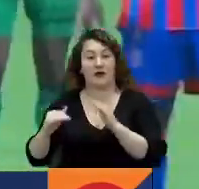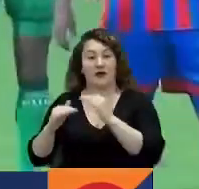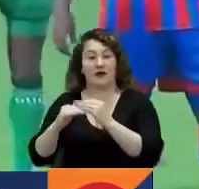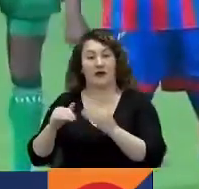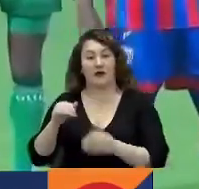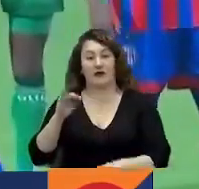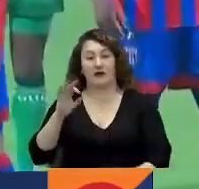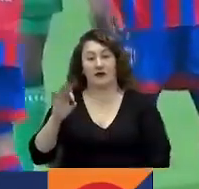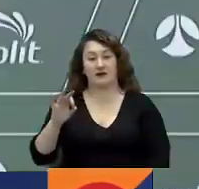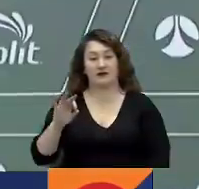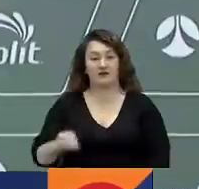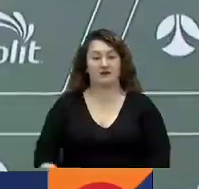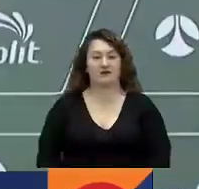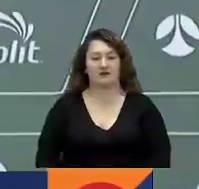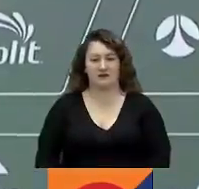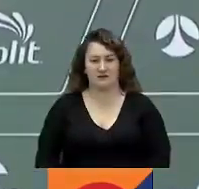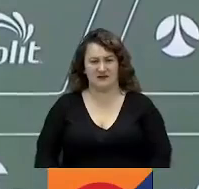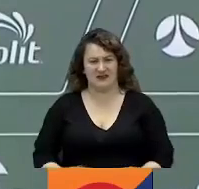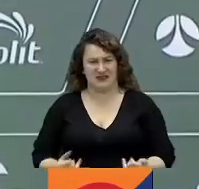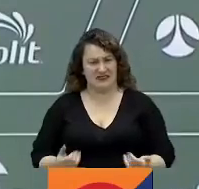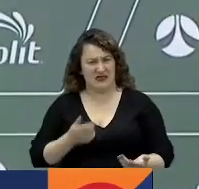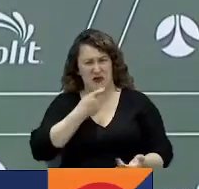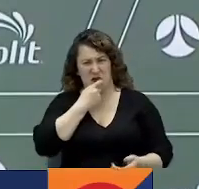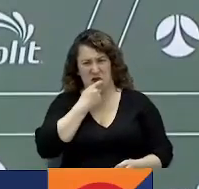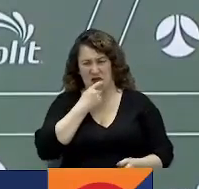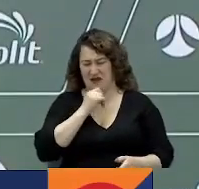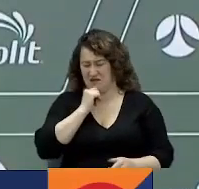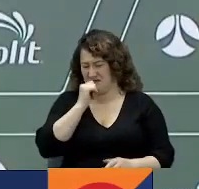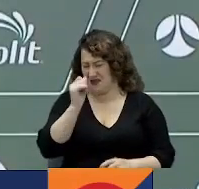Pablo Alba, arrogancia total,